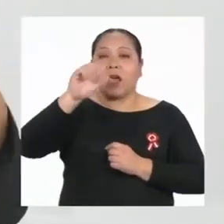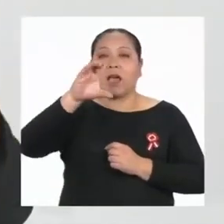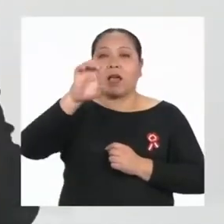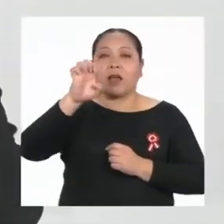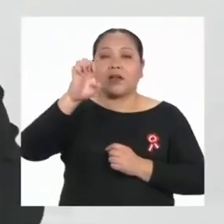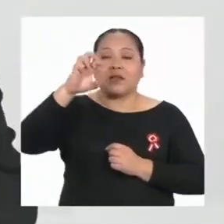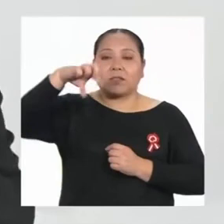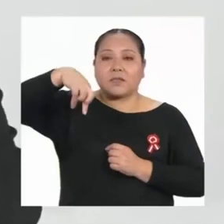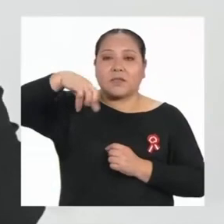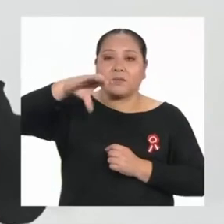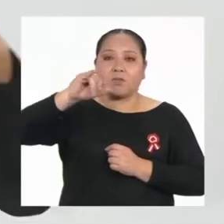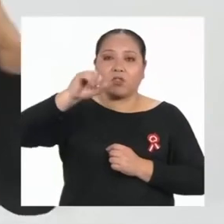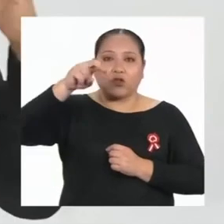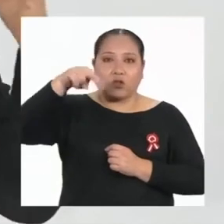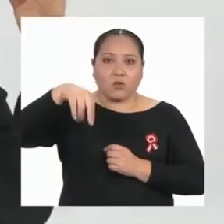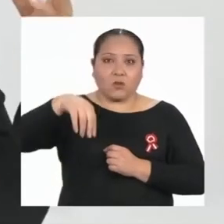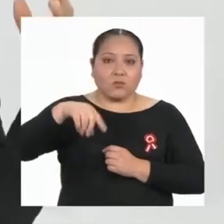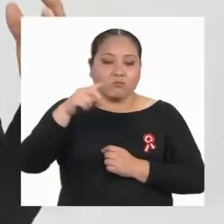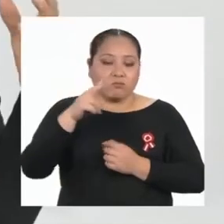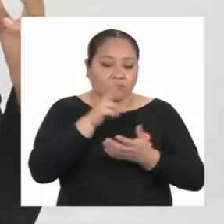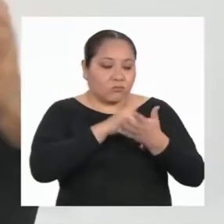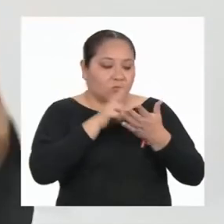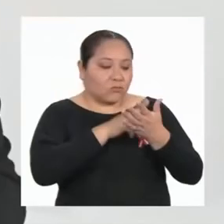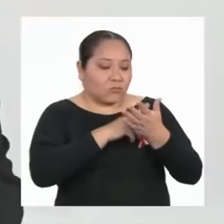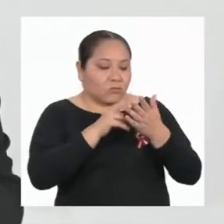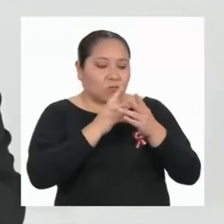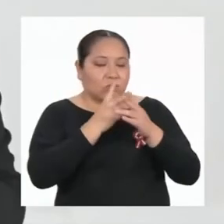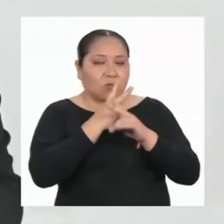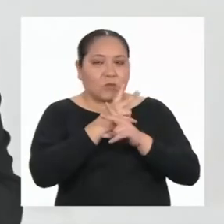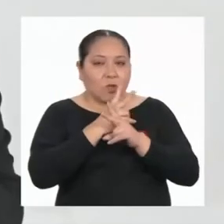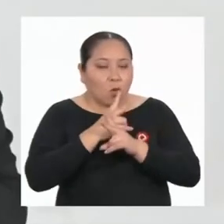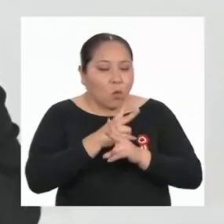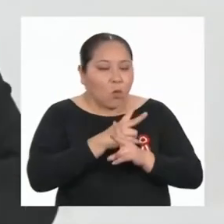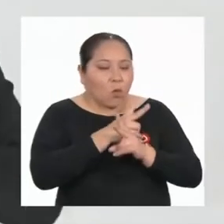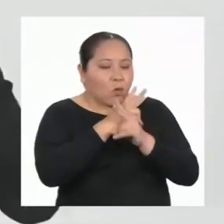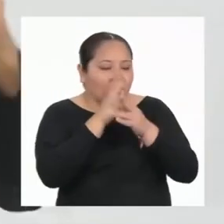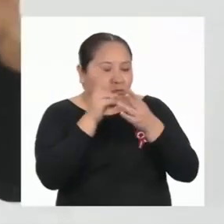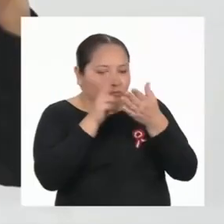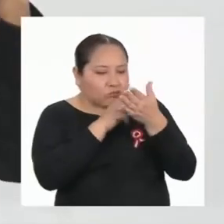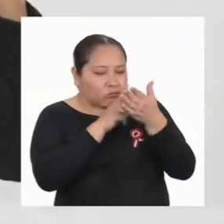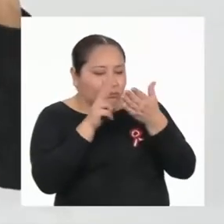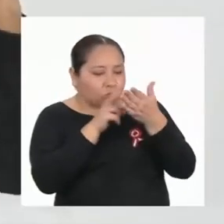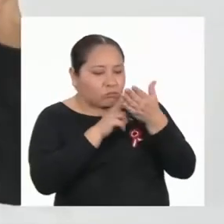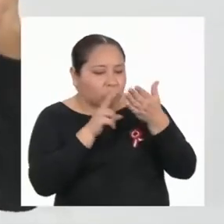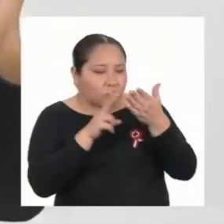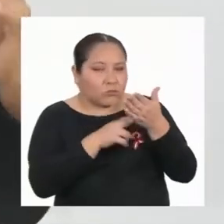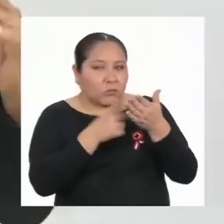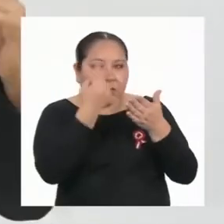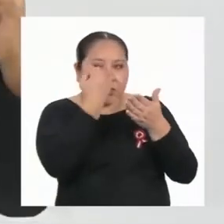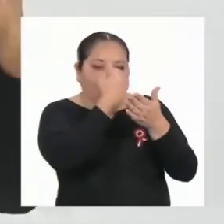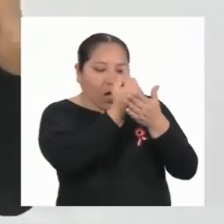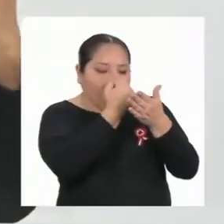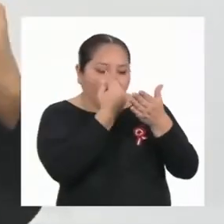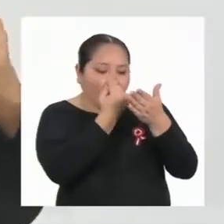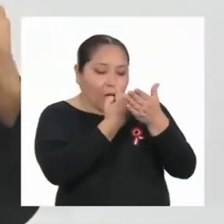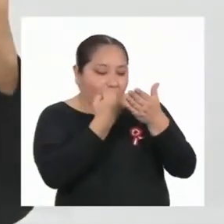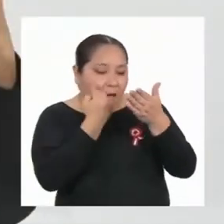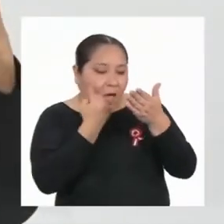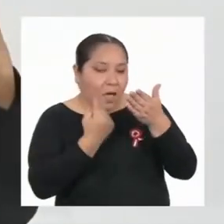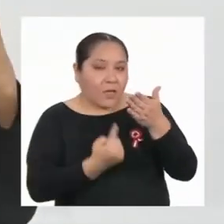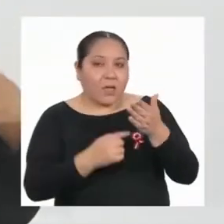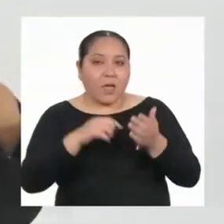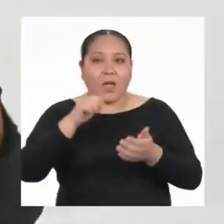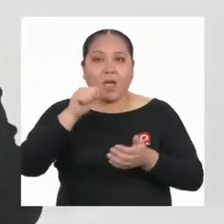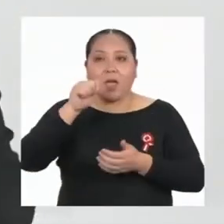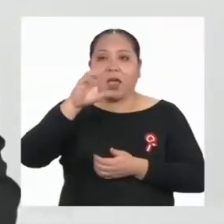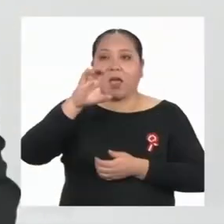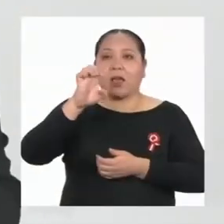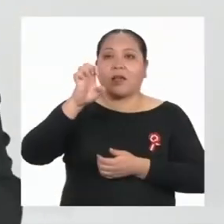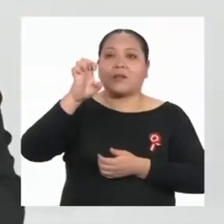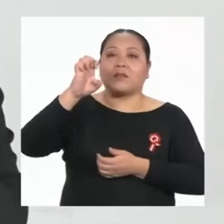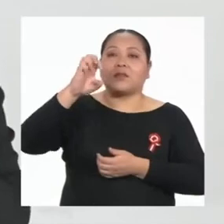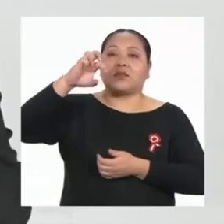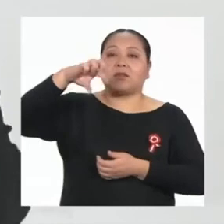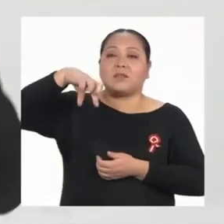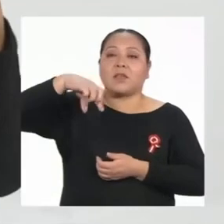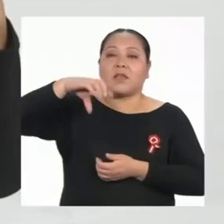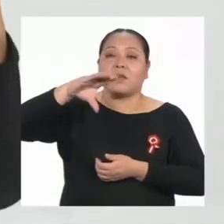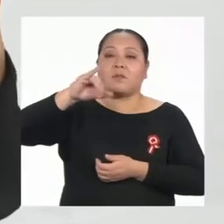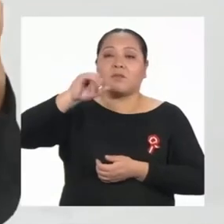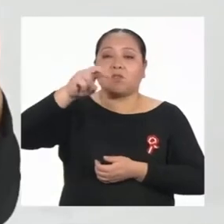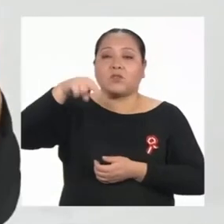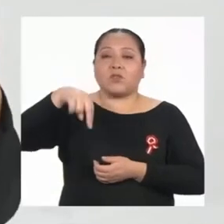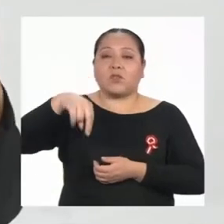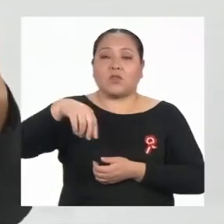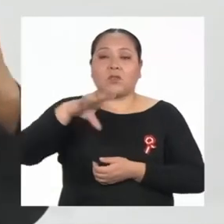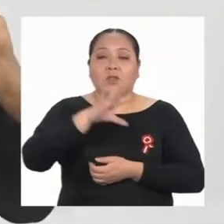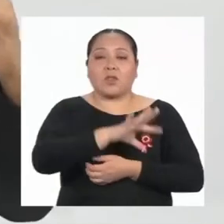leer cuidadosamente toda la entrada, esto es, cada una de las acepciones registradas,